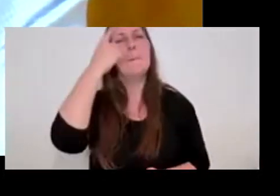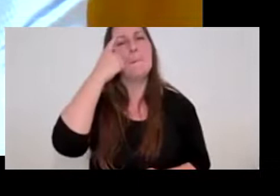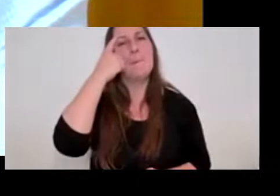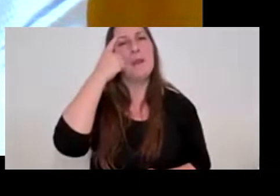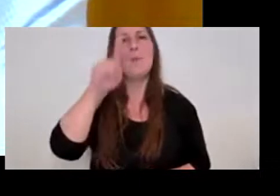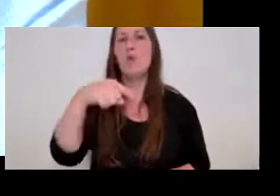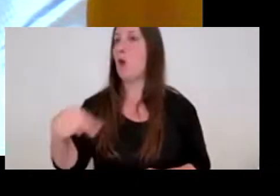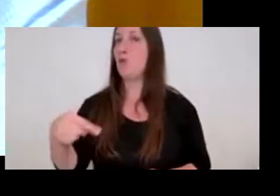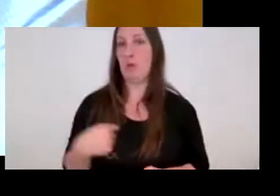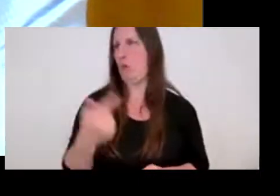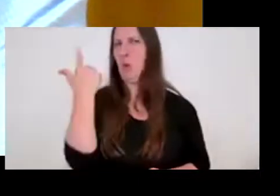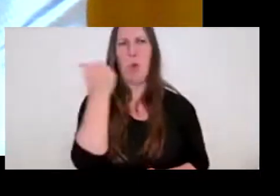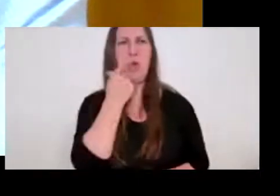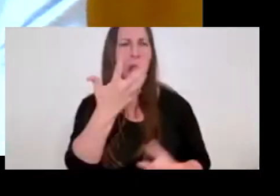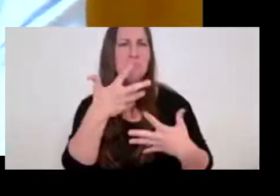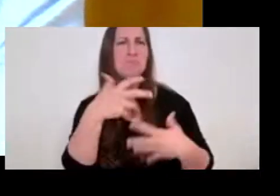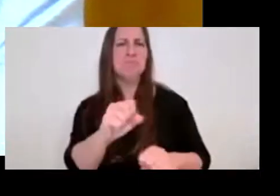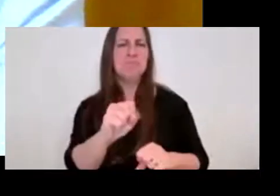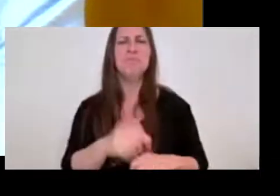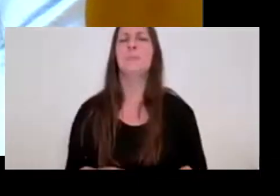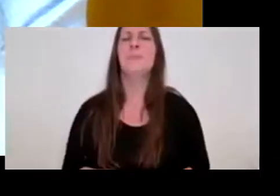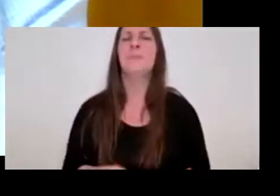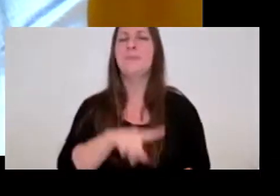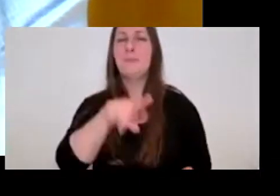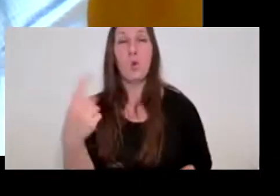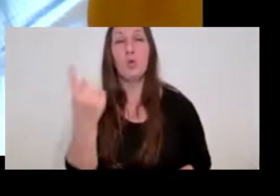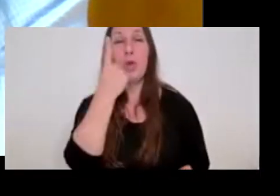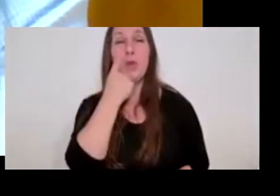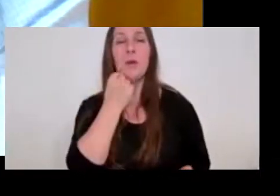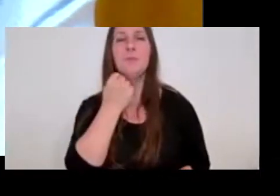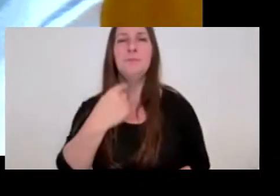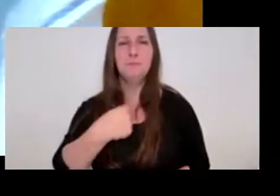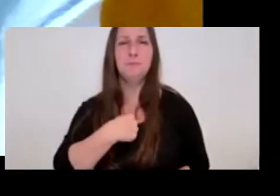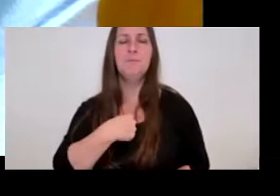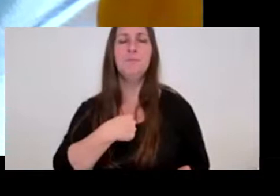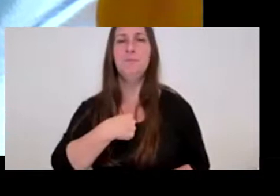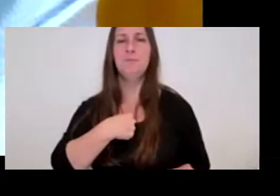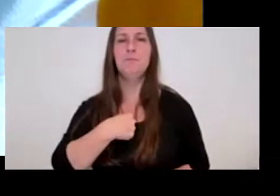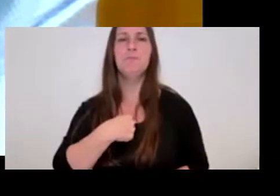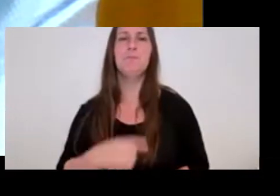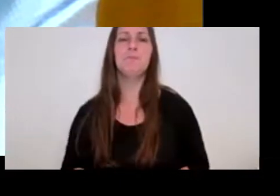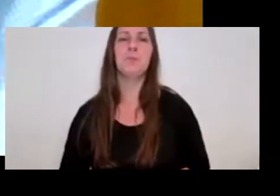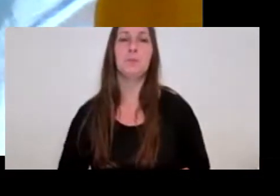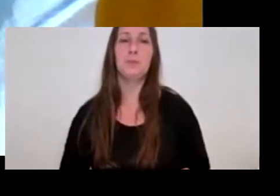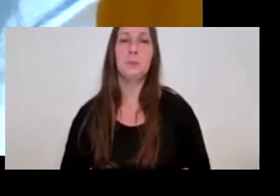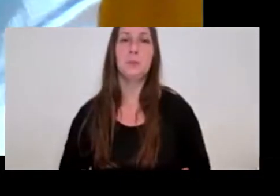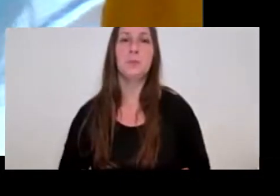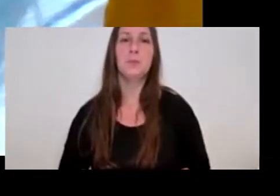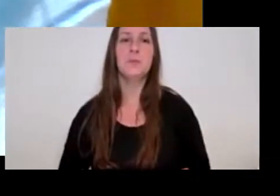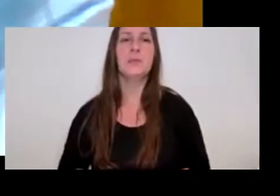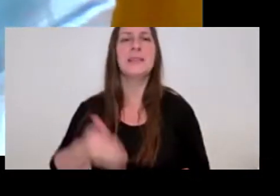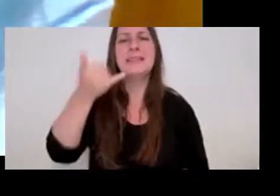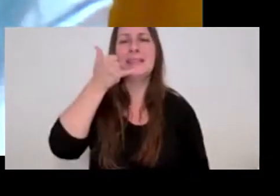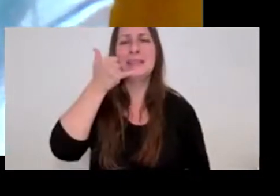otro día, ¿no? El otro día estaba haciendo una nota, está el teléfono, pero hagan como que